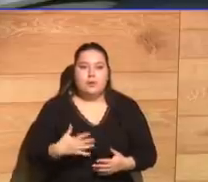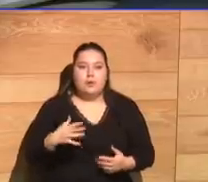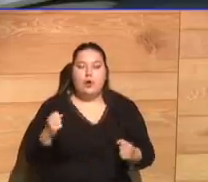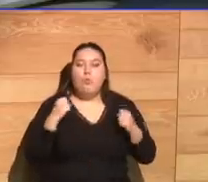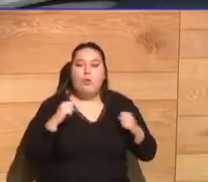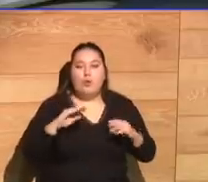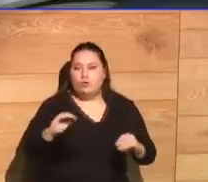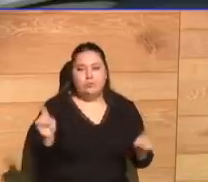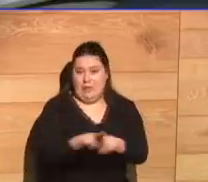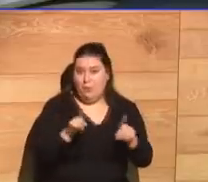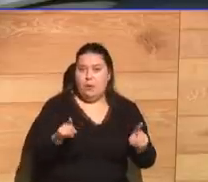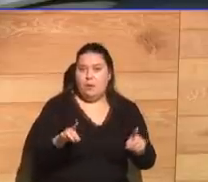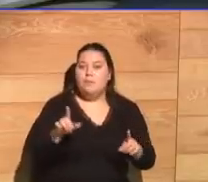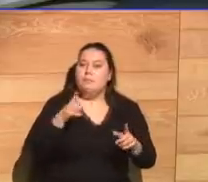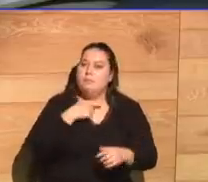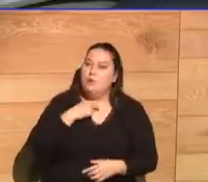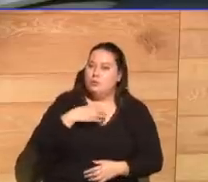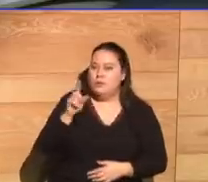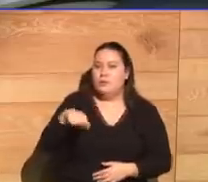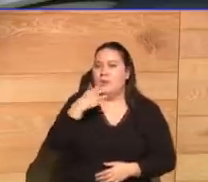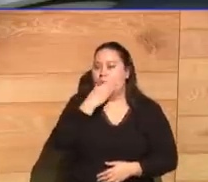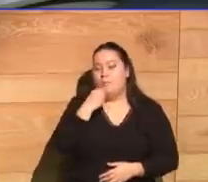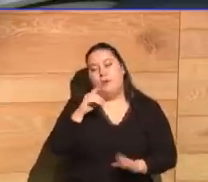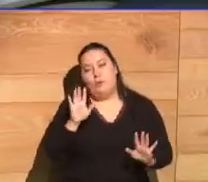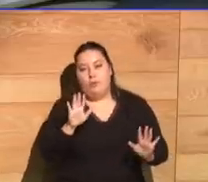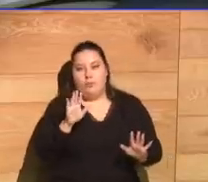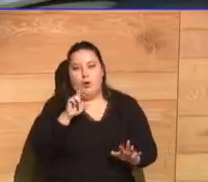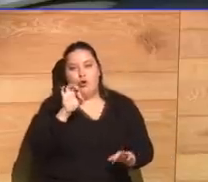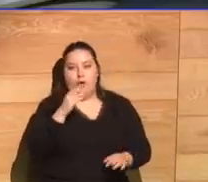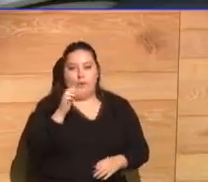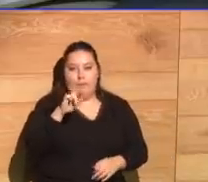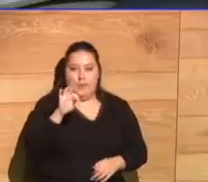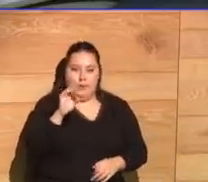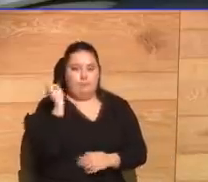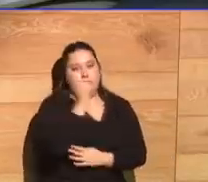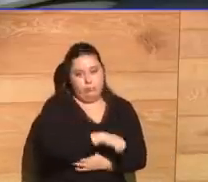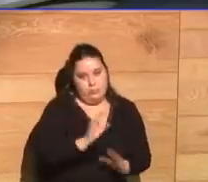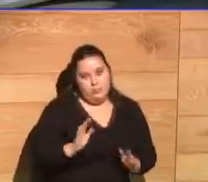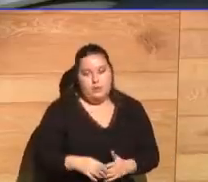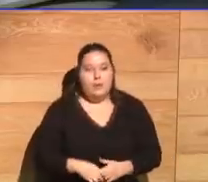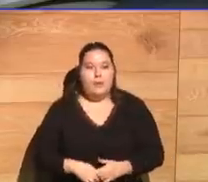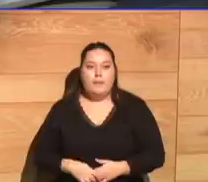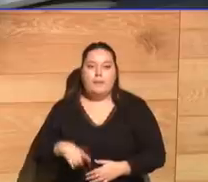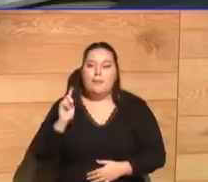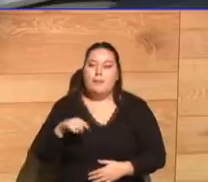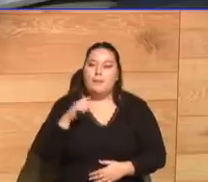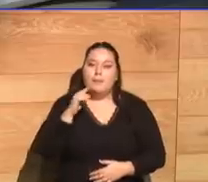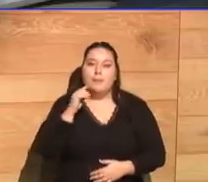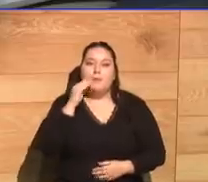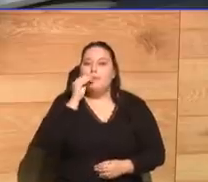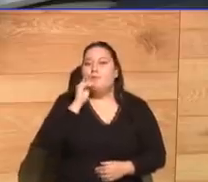Superman te dan igual. Me gusta lo guapo que es, no tanto como Robert Redford, no. Me gusta ese. Y luego me gusta mucho también el soplido. Ese